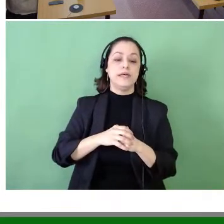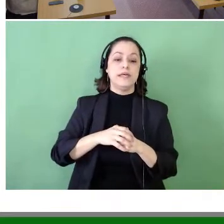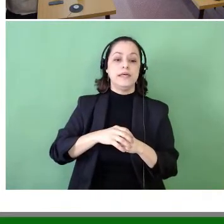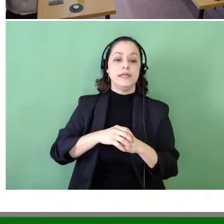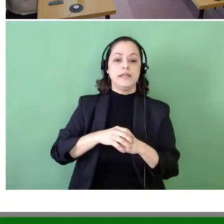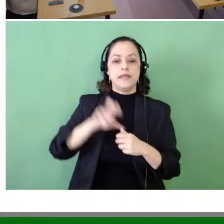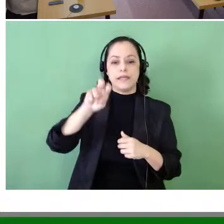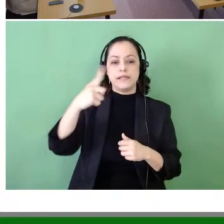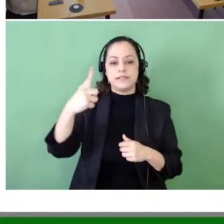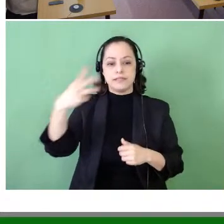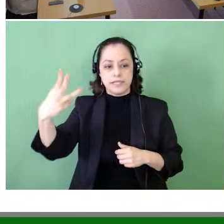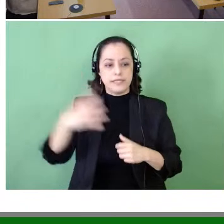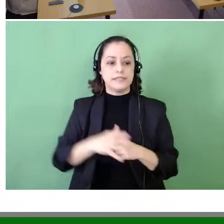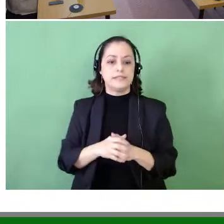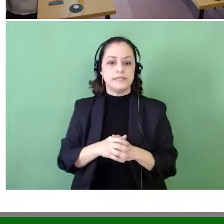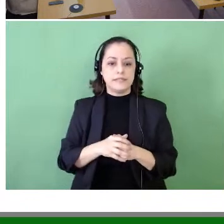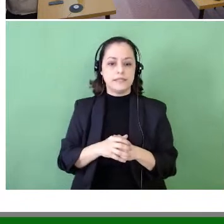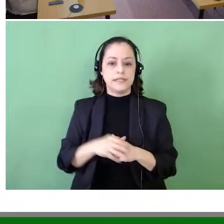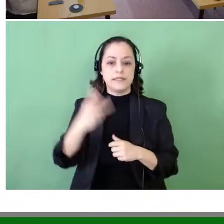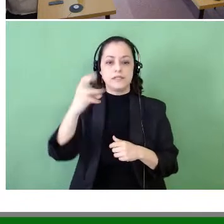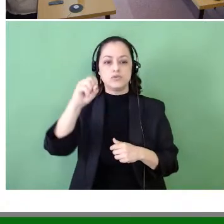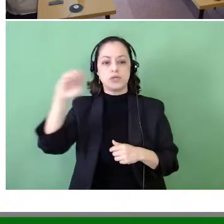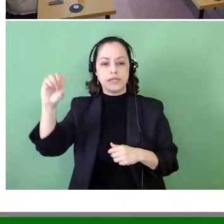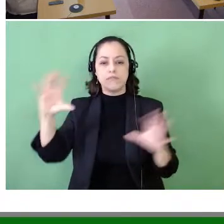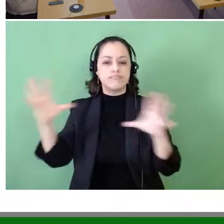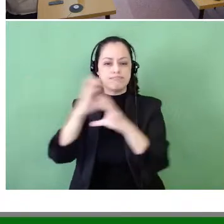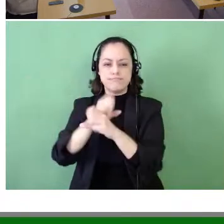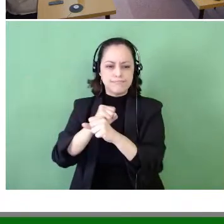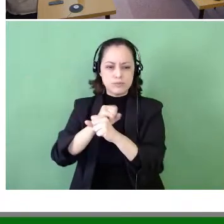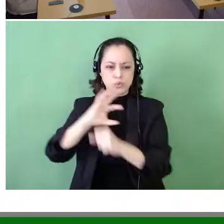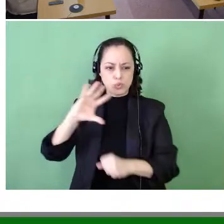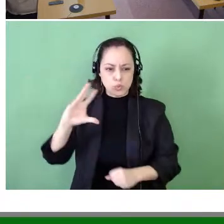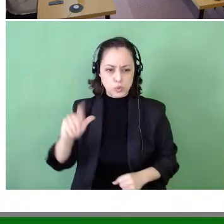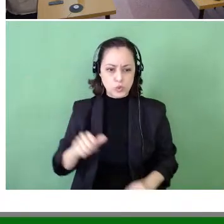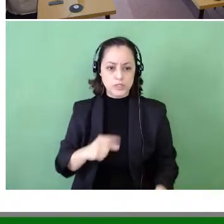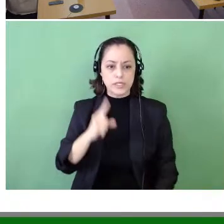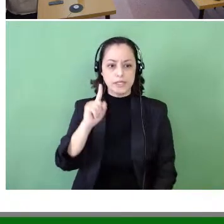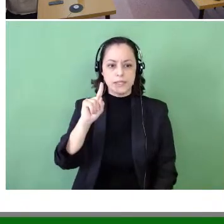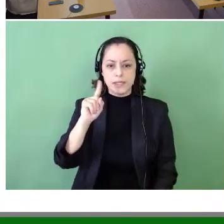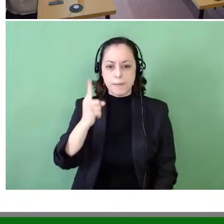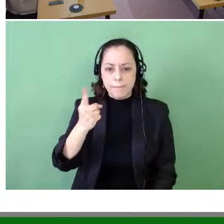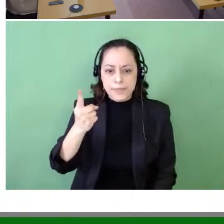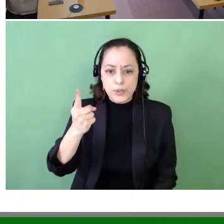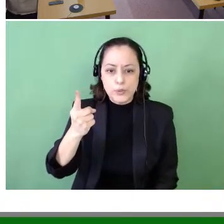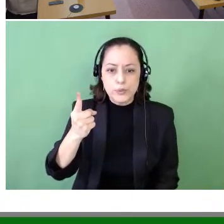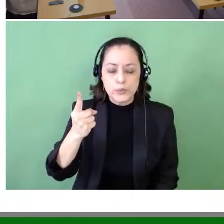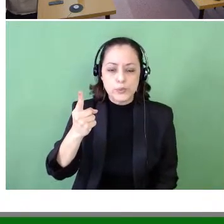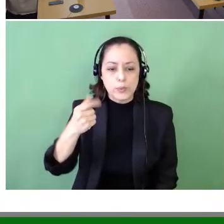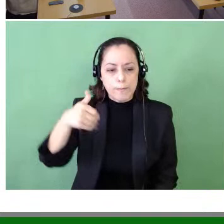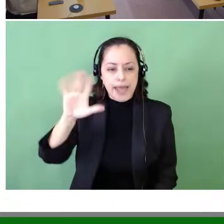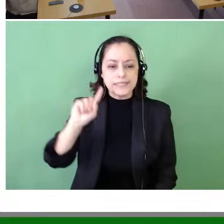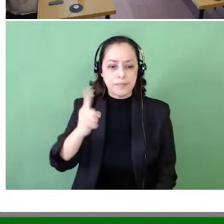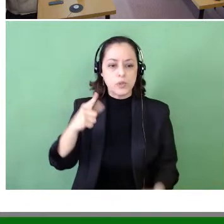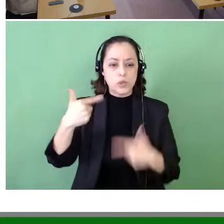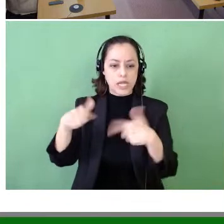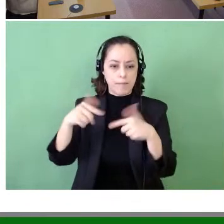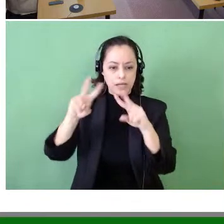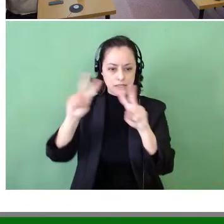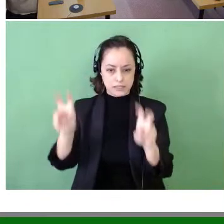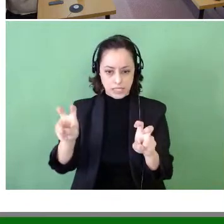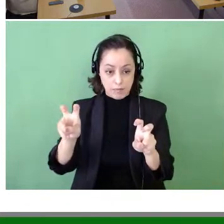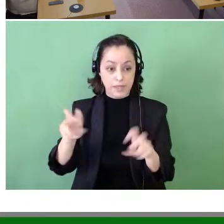BNTD 380, totalizamos 1020 trabajos acerca del tema y hicimos